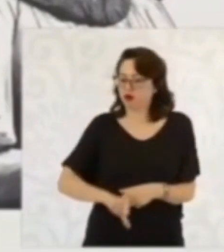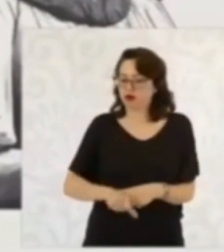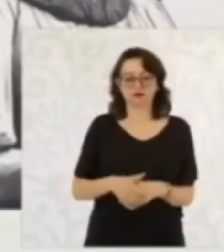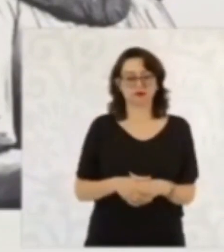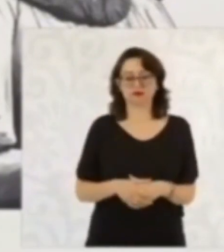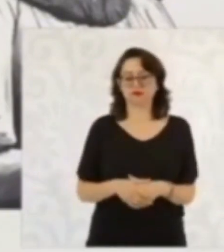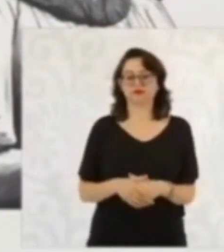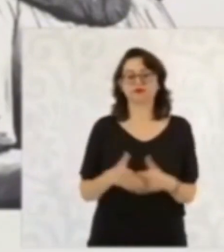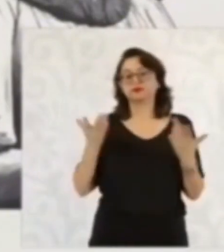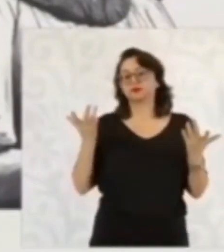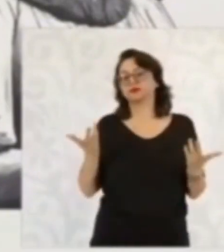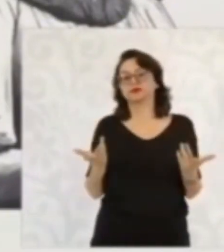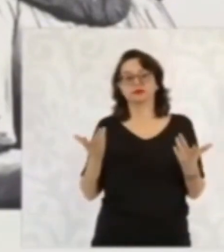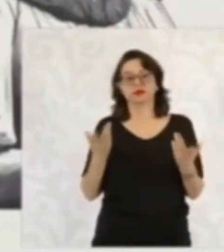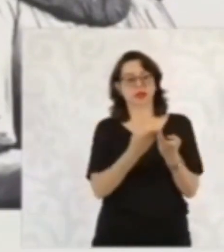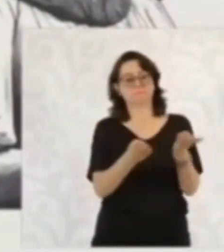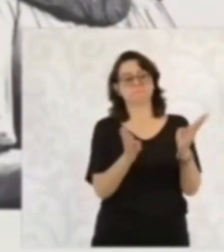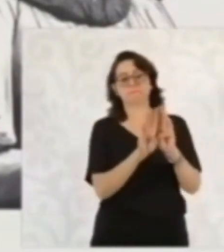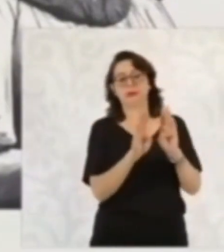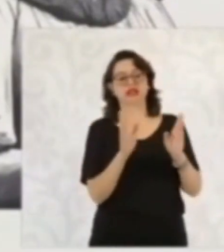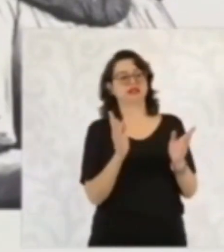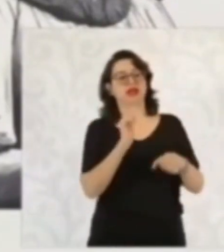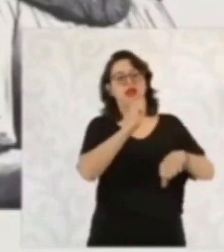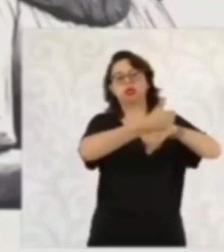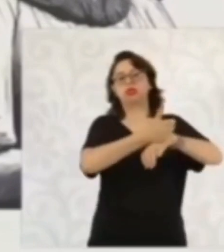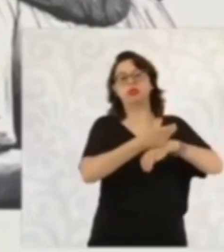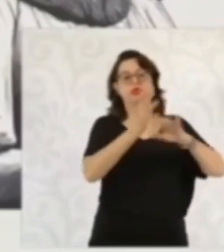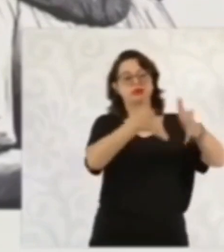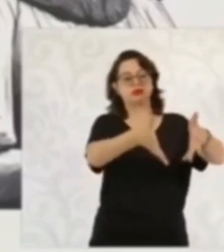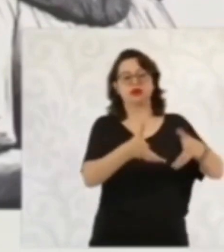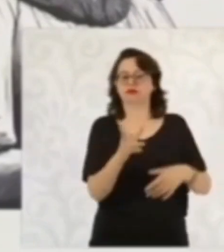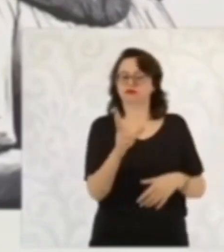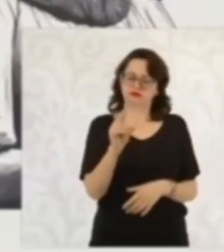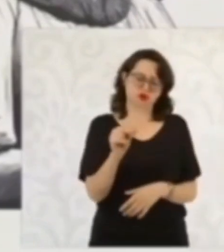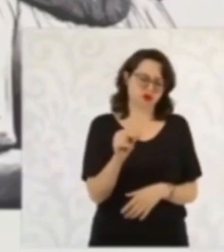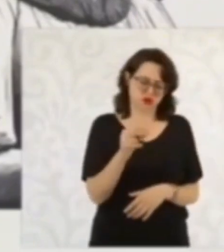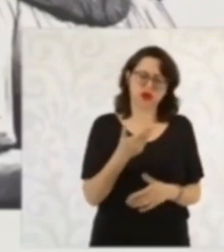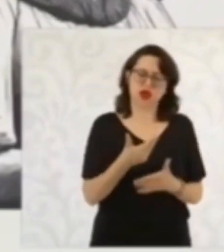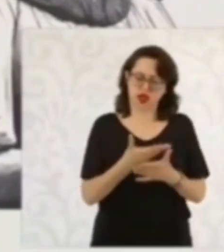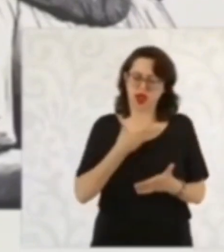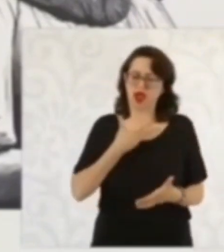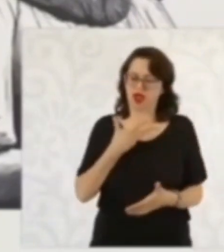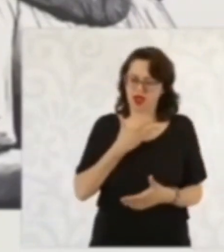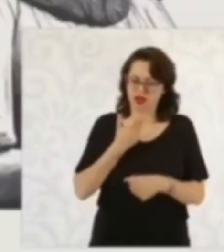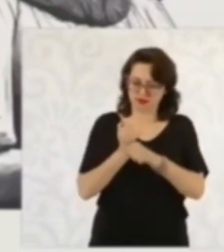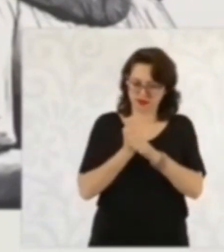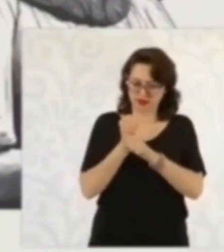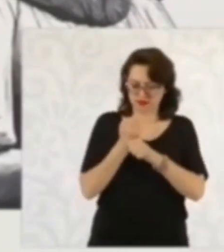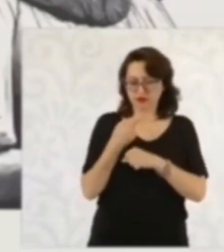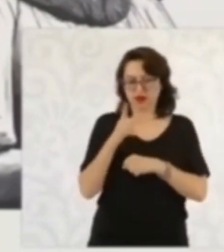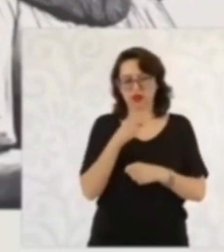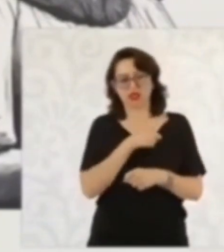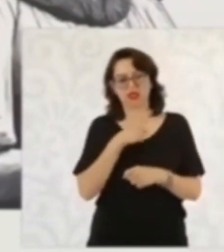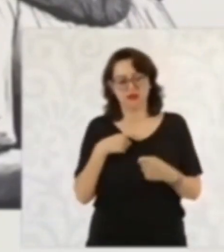que dijo, ay, pues ¿por qué no pones unas presas ahí? Pero bueno, tiene que haber diálogo. Muchas gracias.